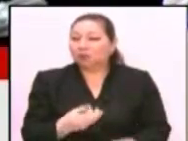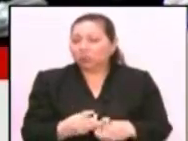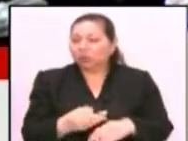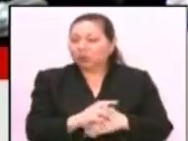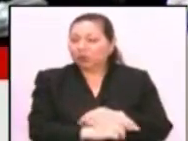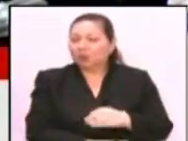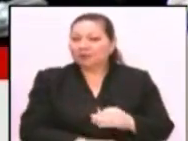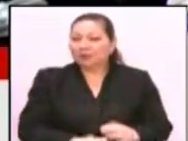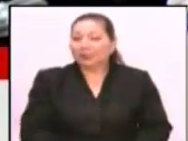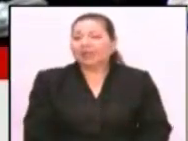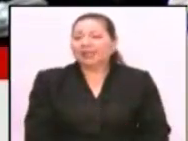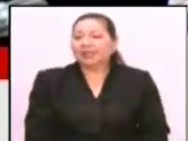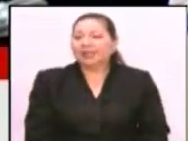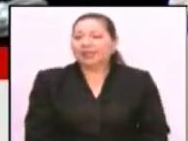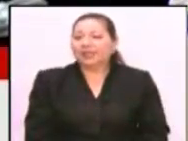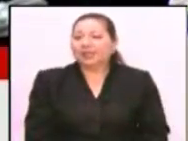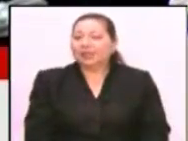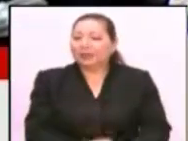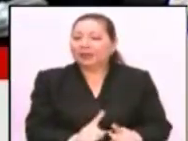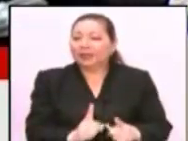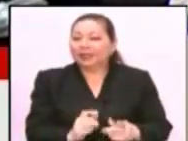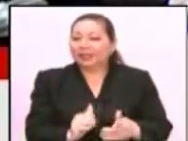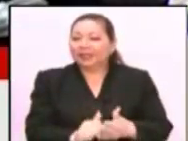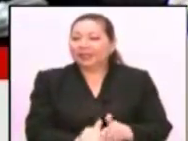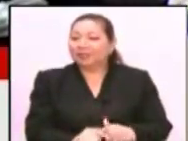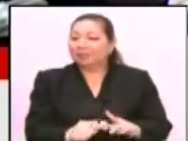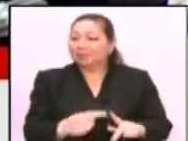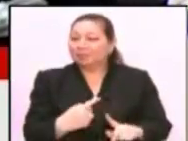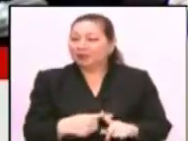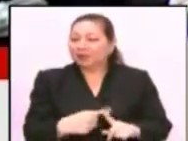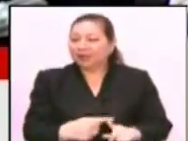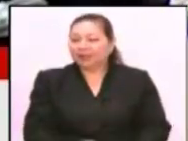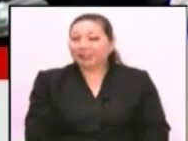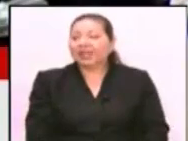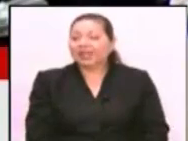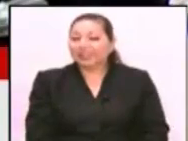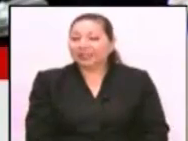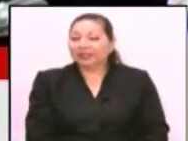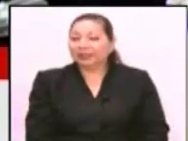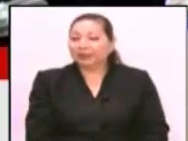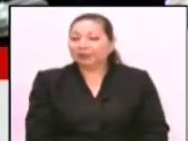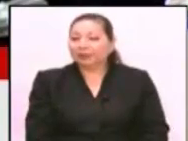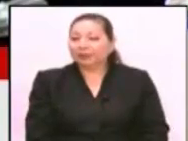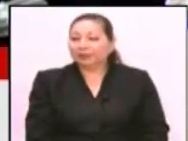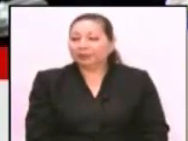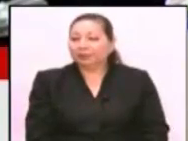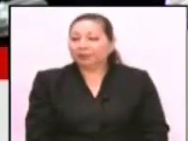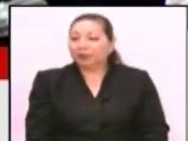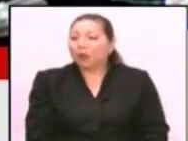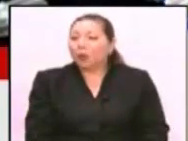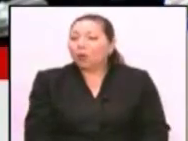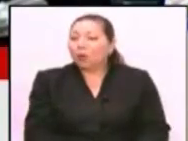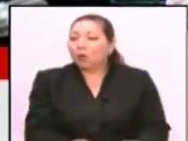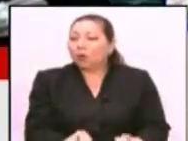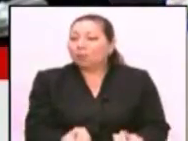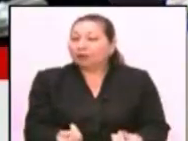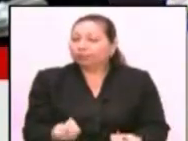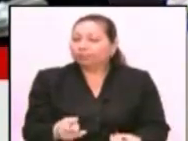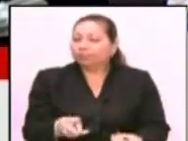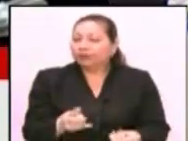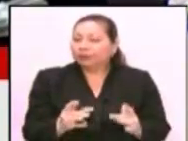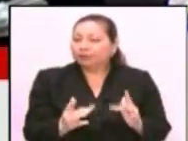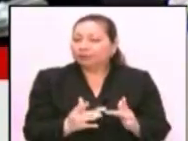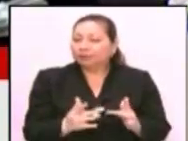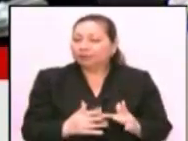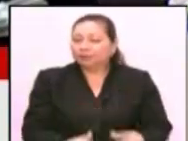países. Entonces la pregunta en la siguiente diapositiva que nos planteamos es cómo incrementar el